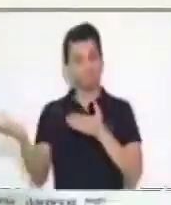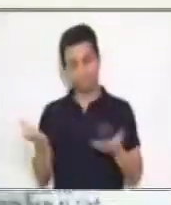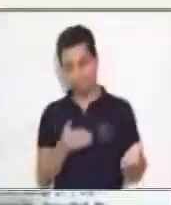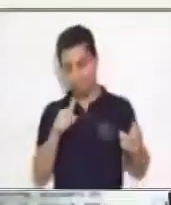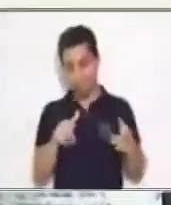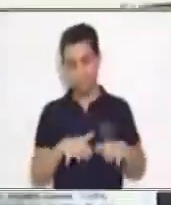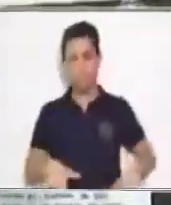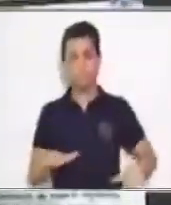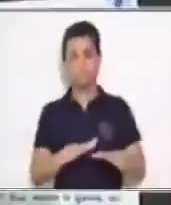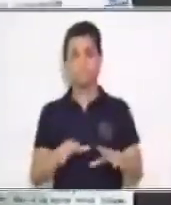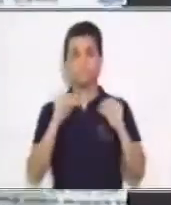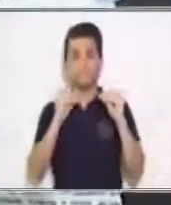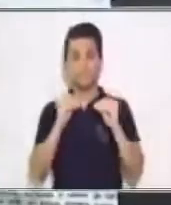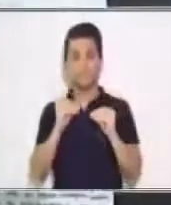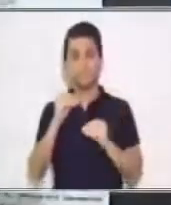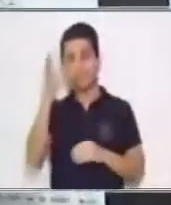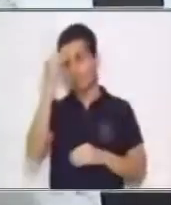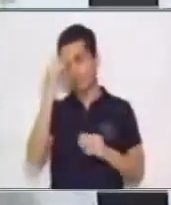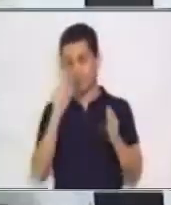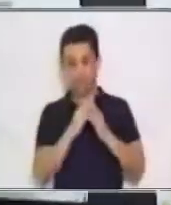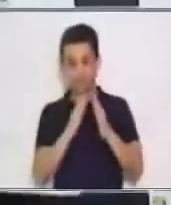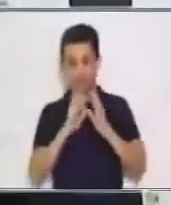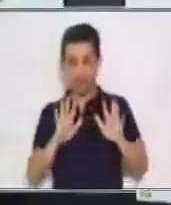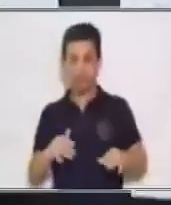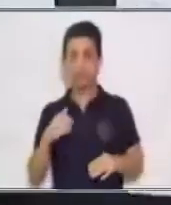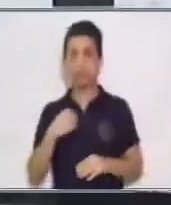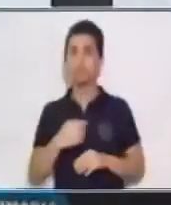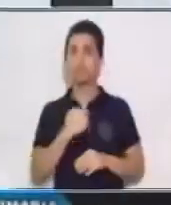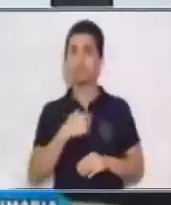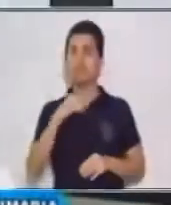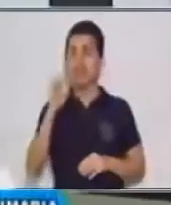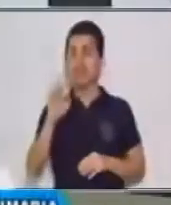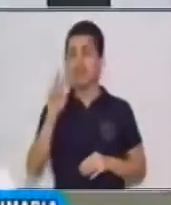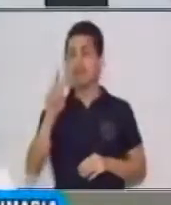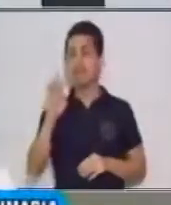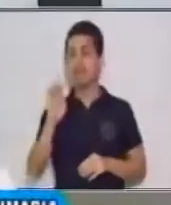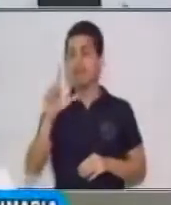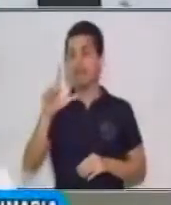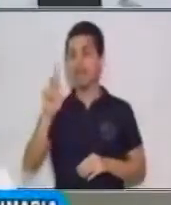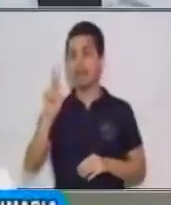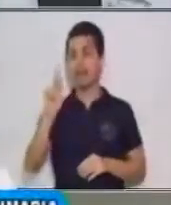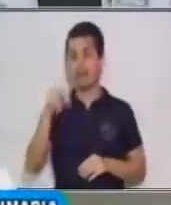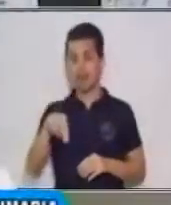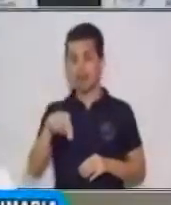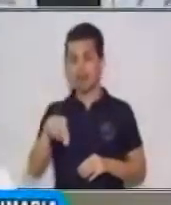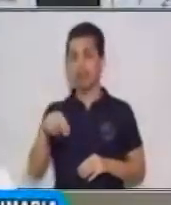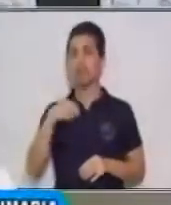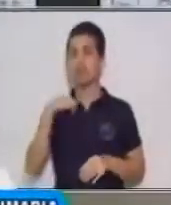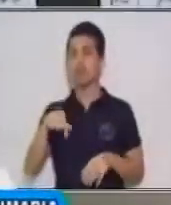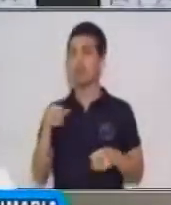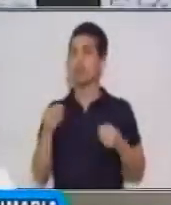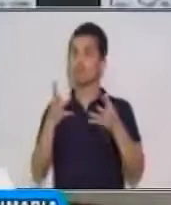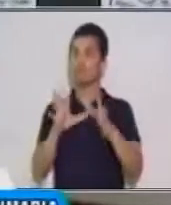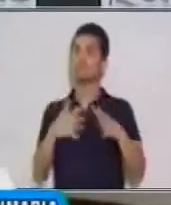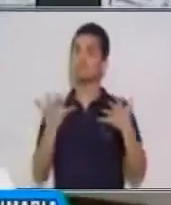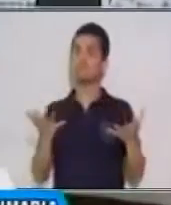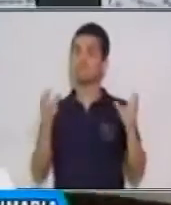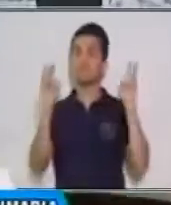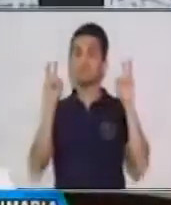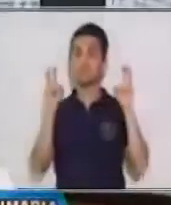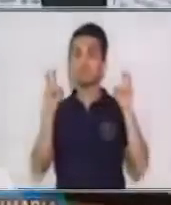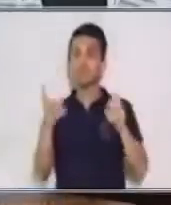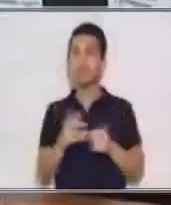Bienvenidos a este espacio educativo Aprendo en Casa. Soy Evelyn Arminda Arriola Ramírez y en esta oportunidad desarrollaré el